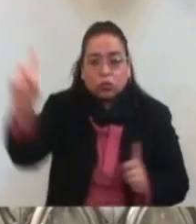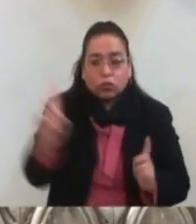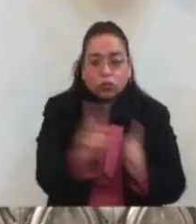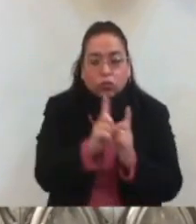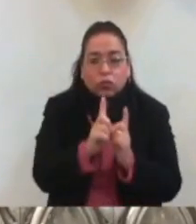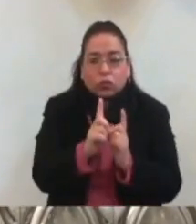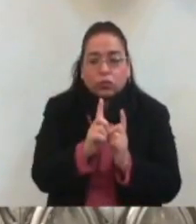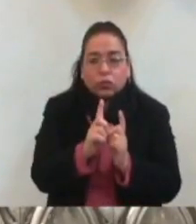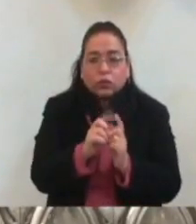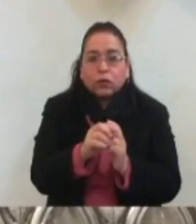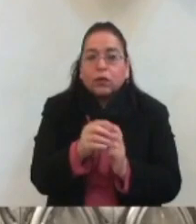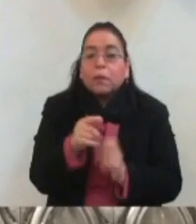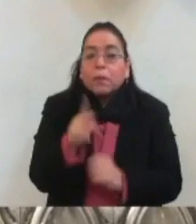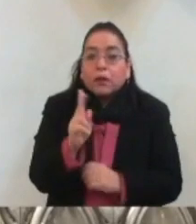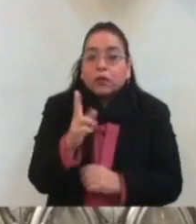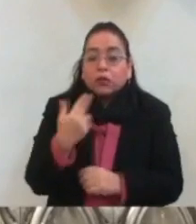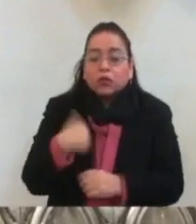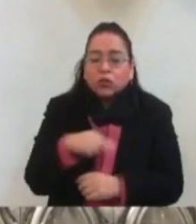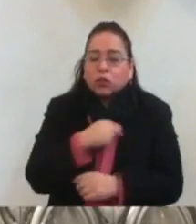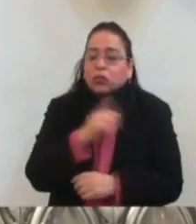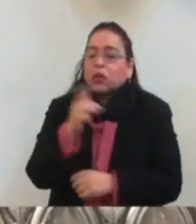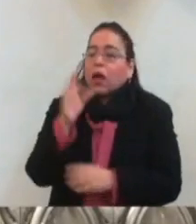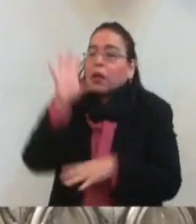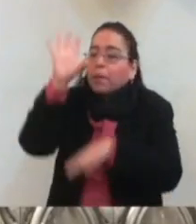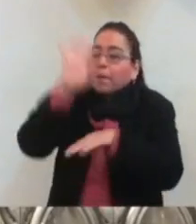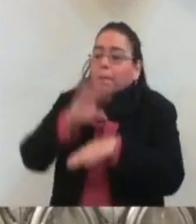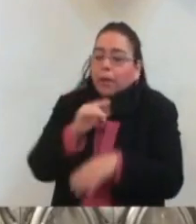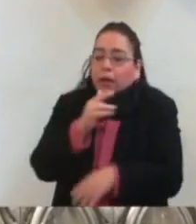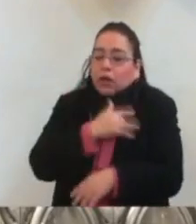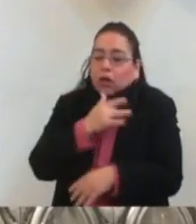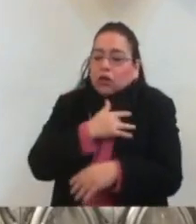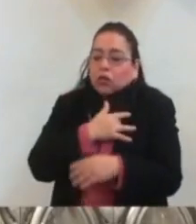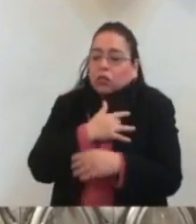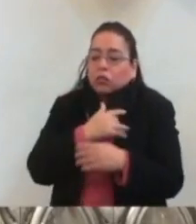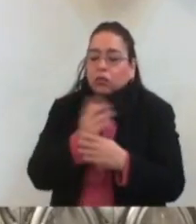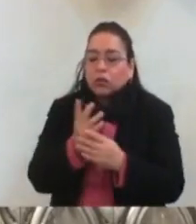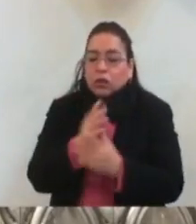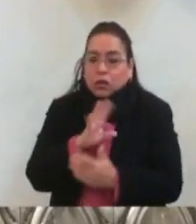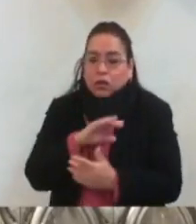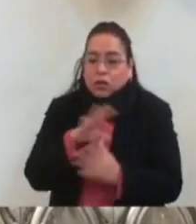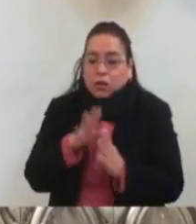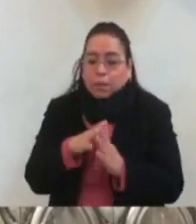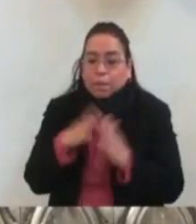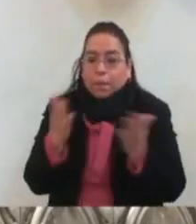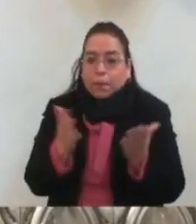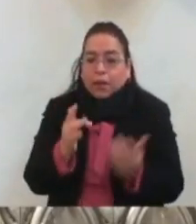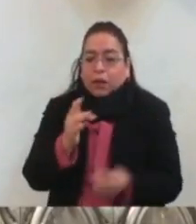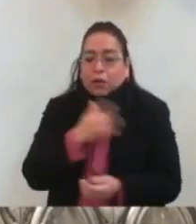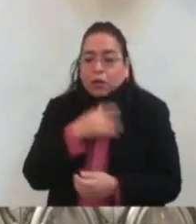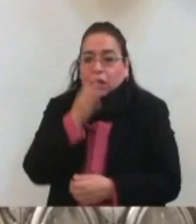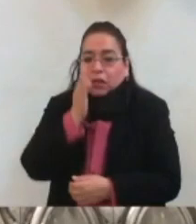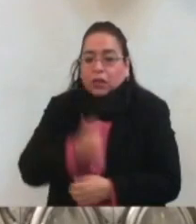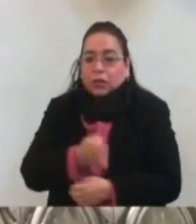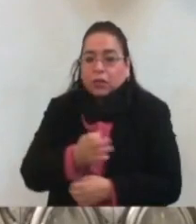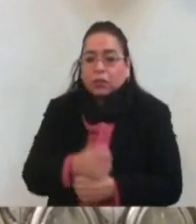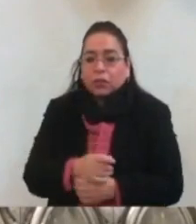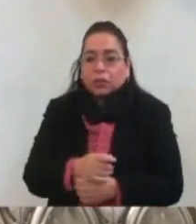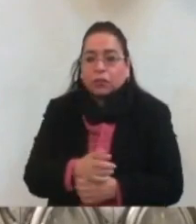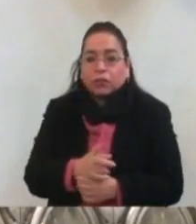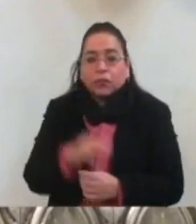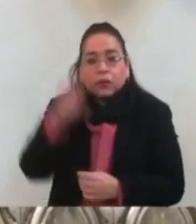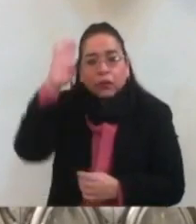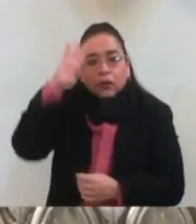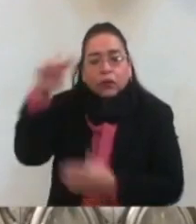por caminos derechos no por caminos torcidos que el señor nos